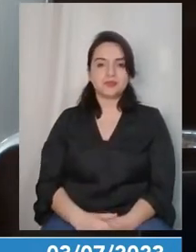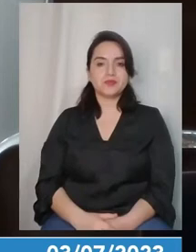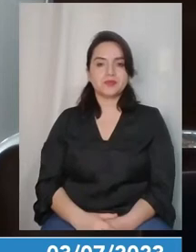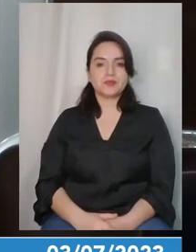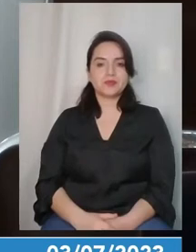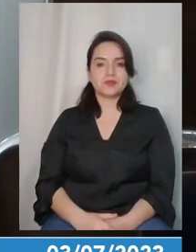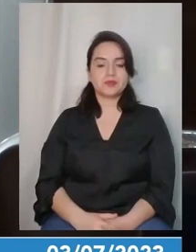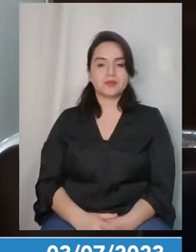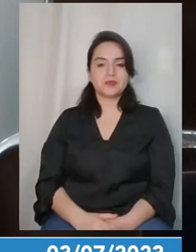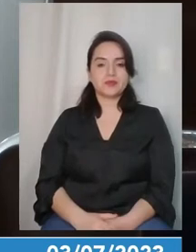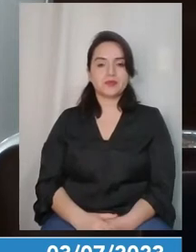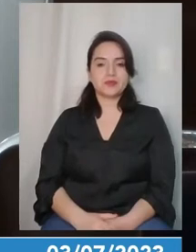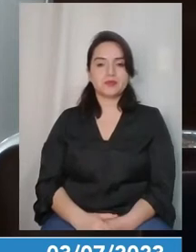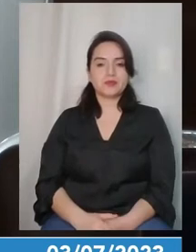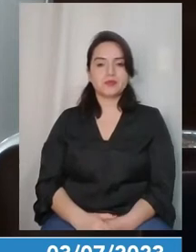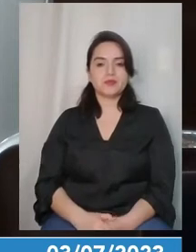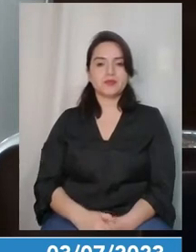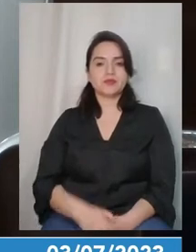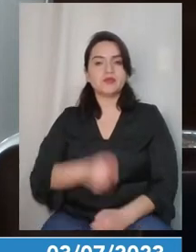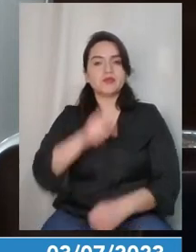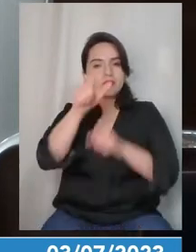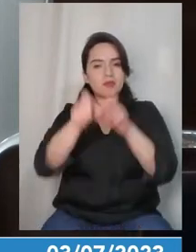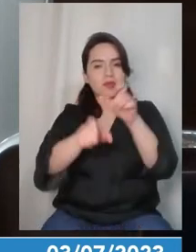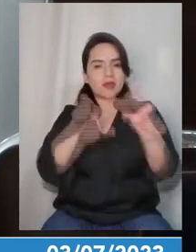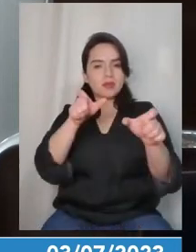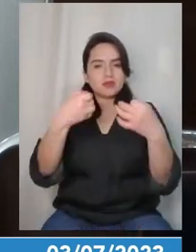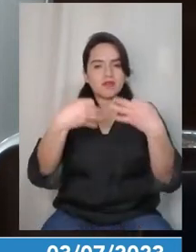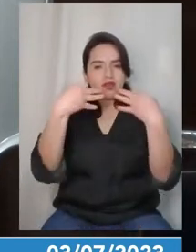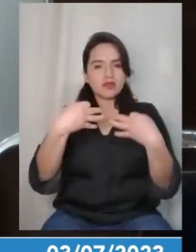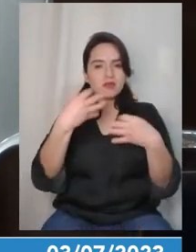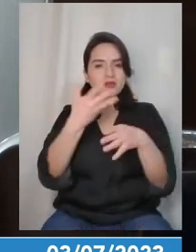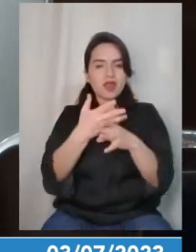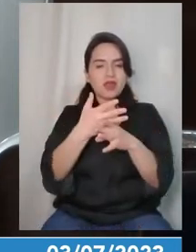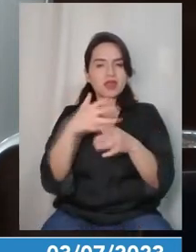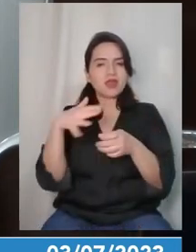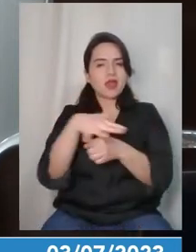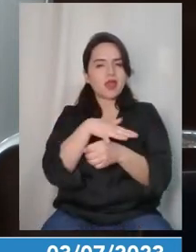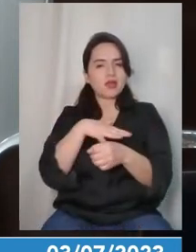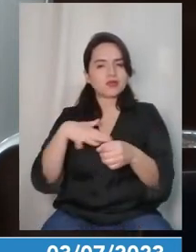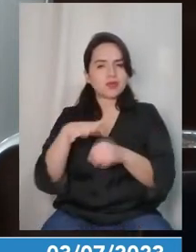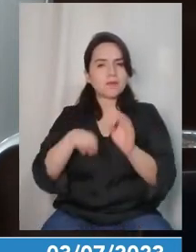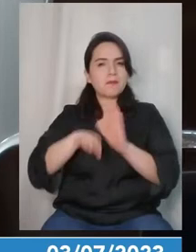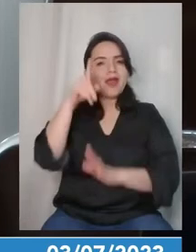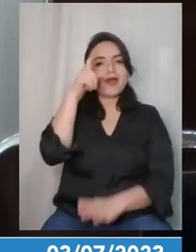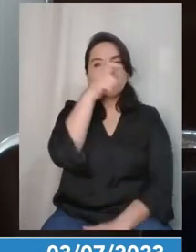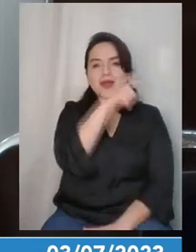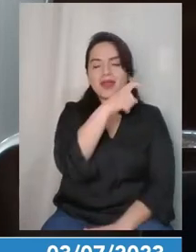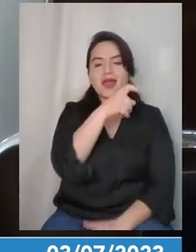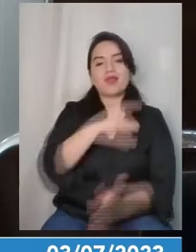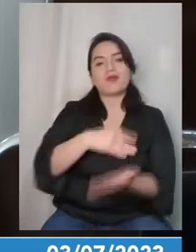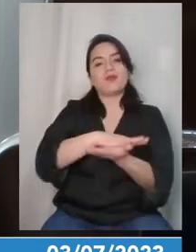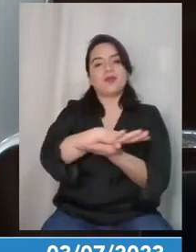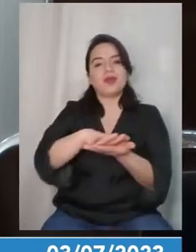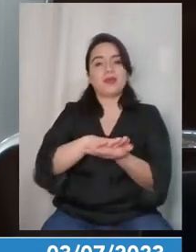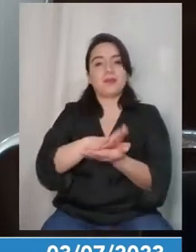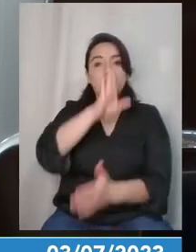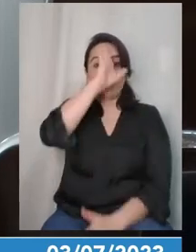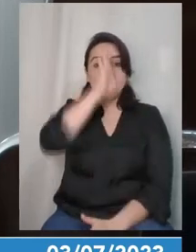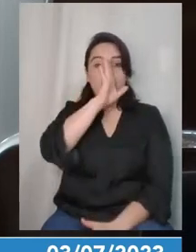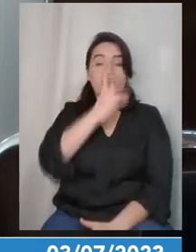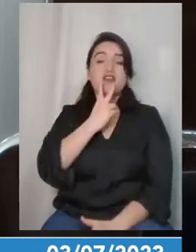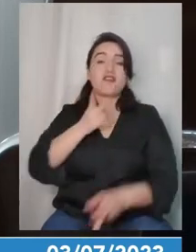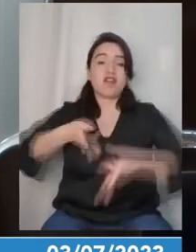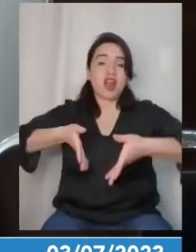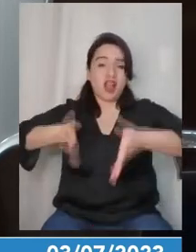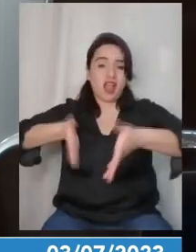en nuestra población efectivamente hay ciertos casos que son un poco más complicados que a propósito, por ejemplo, de los perros callejeros. Sin embargo, no nos